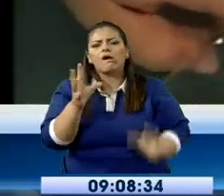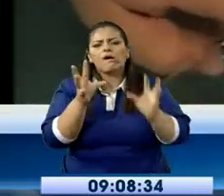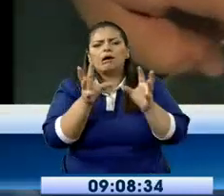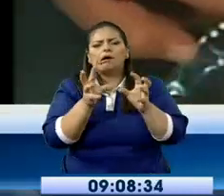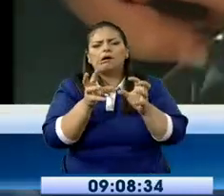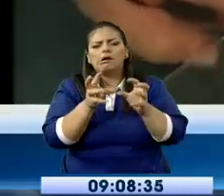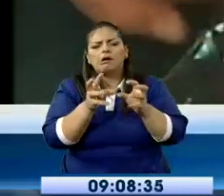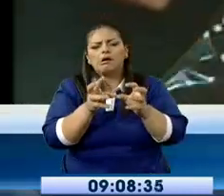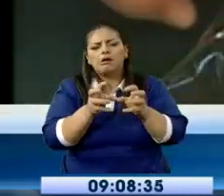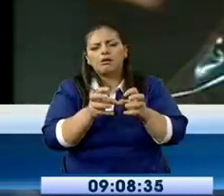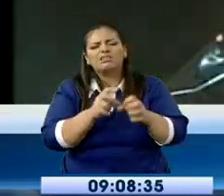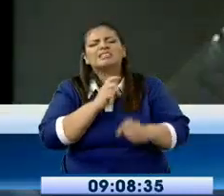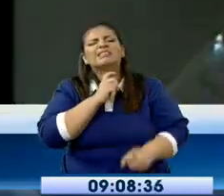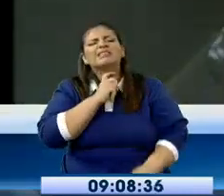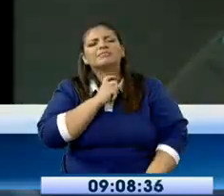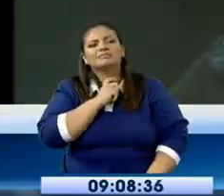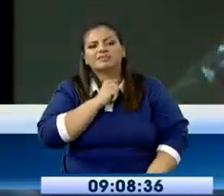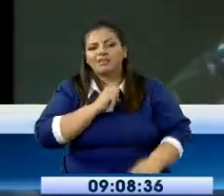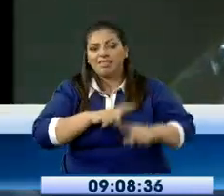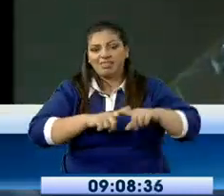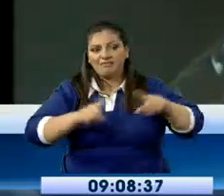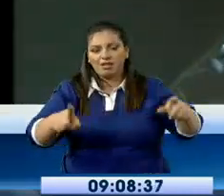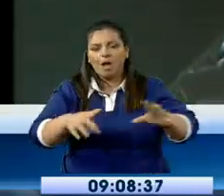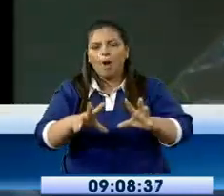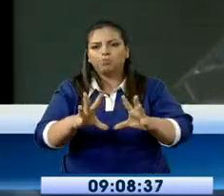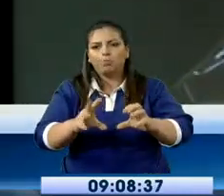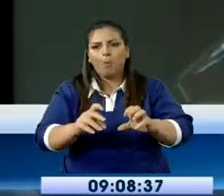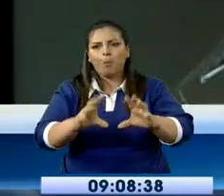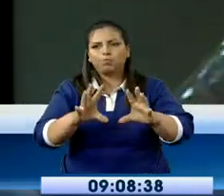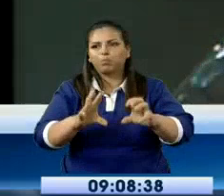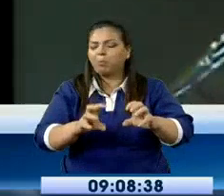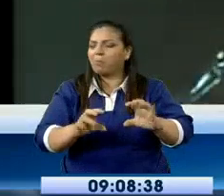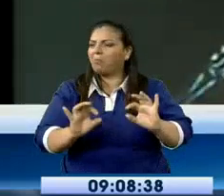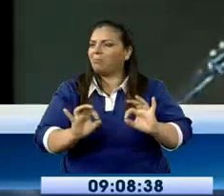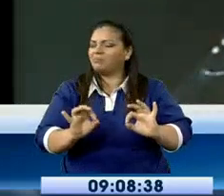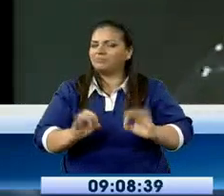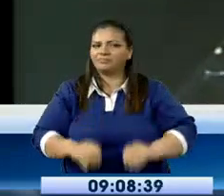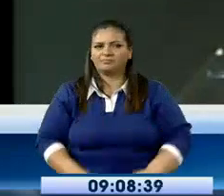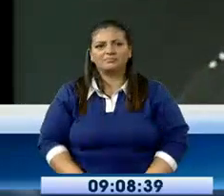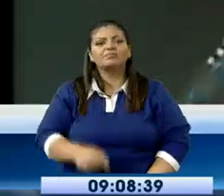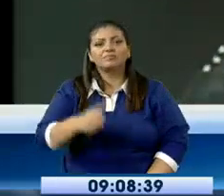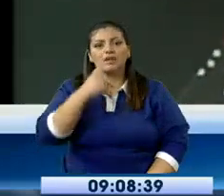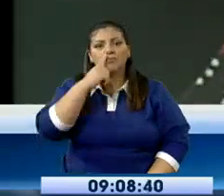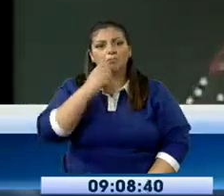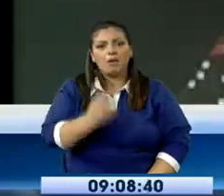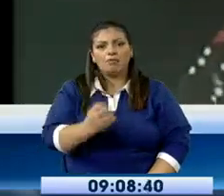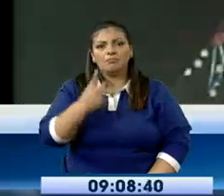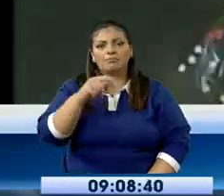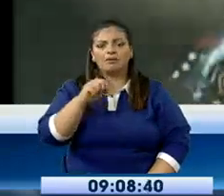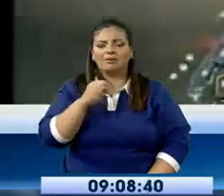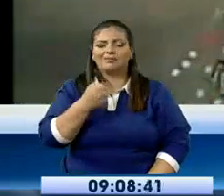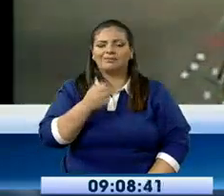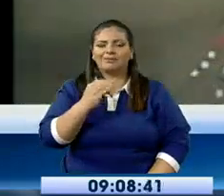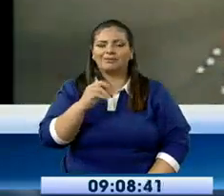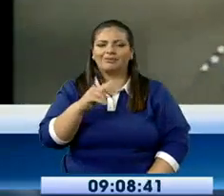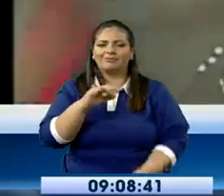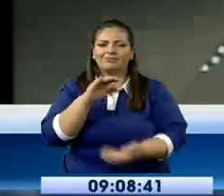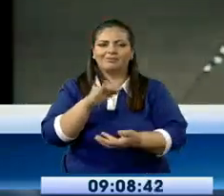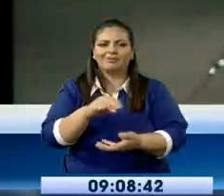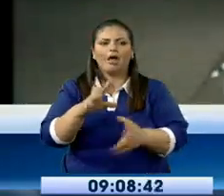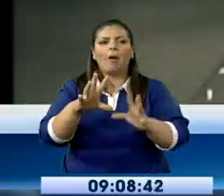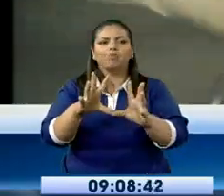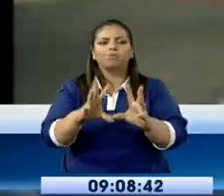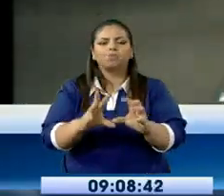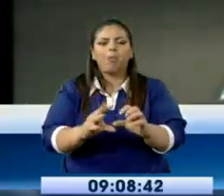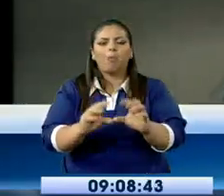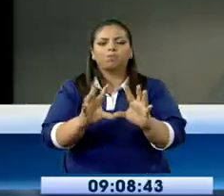está, miren, esponjosito, suavecito. Claro, el pan de Pascua tiene que ser esponjoso. Esponjoso y con gran